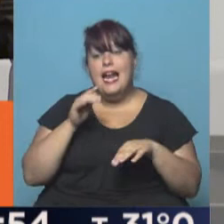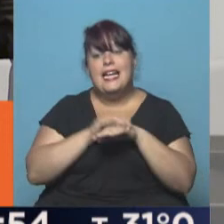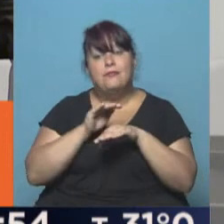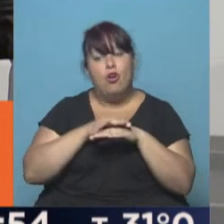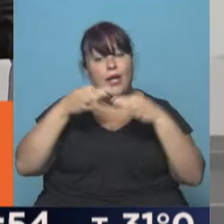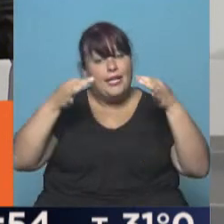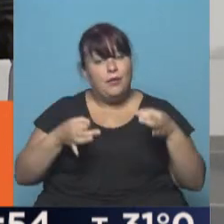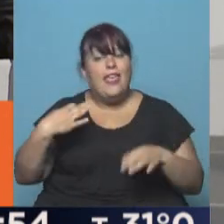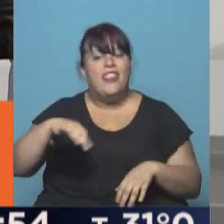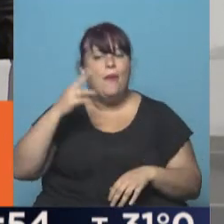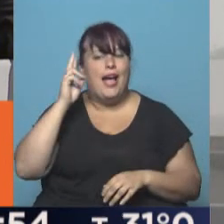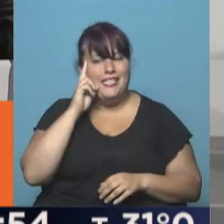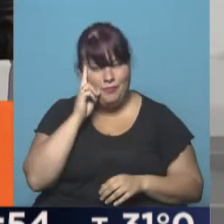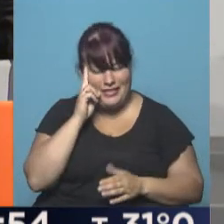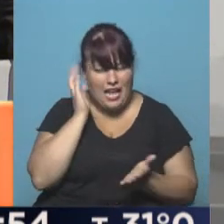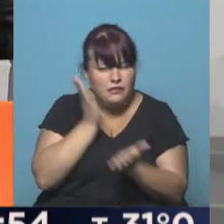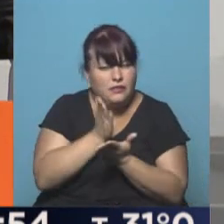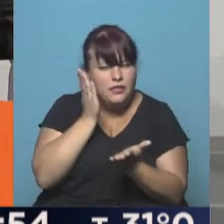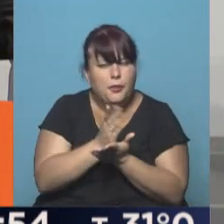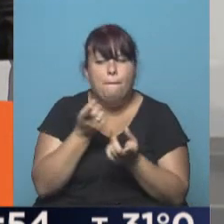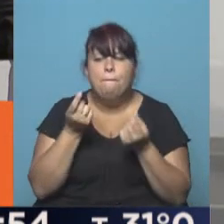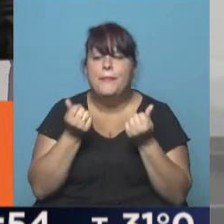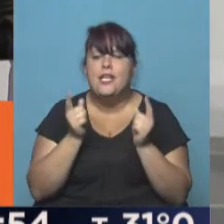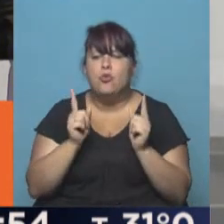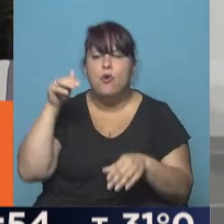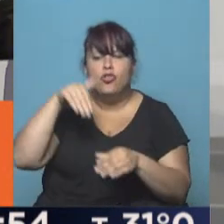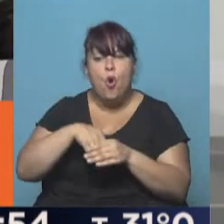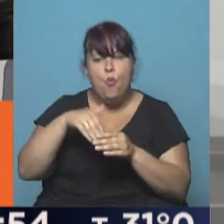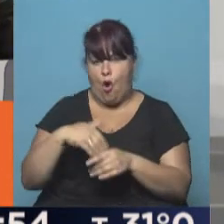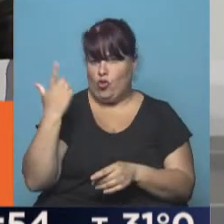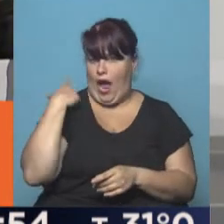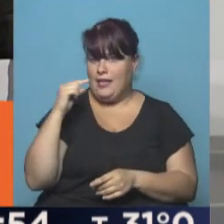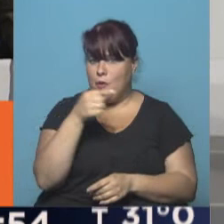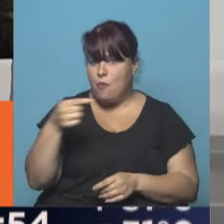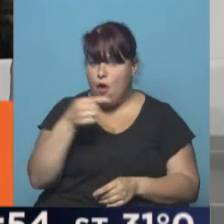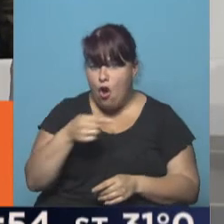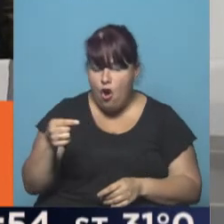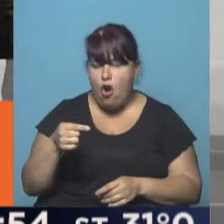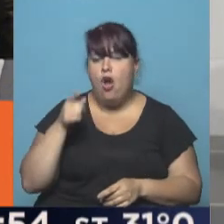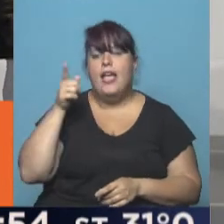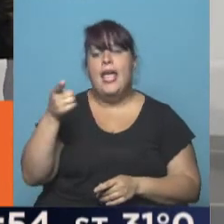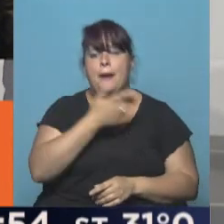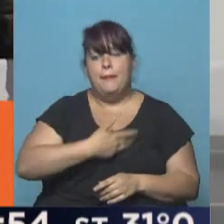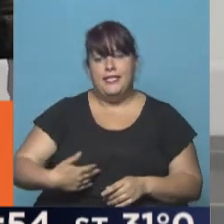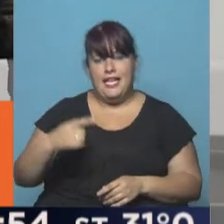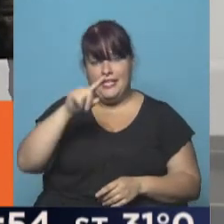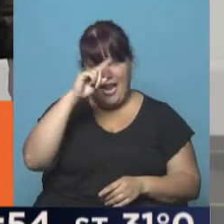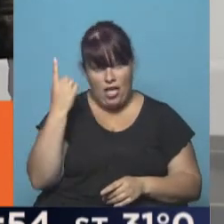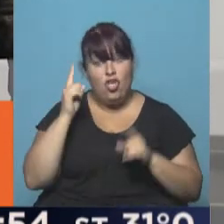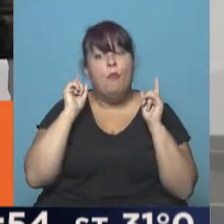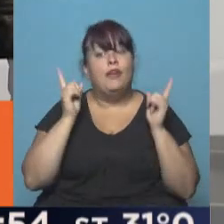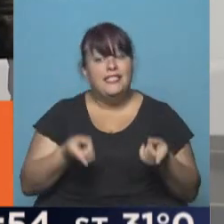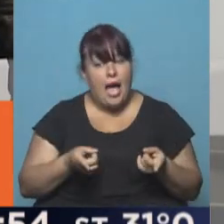compromiso de respetar a rajatabla el presupuesto que se votó hace pocas semanas por parte del presidente de la Nación, pero